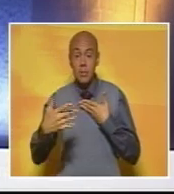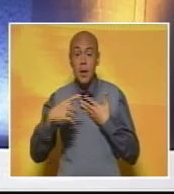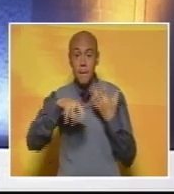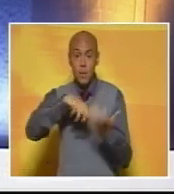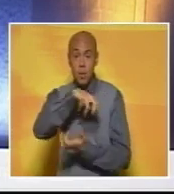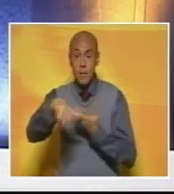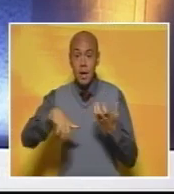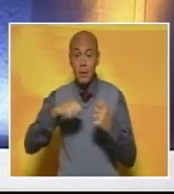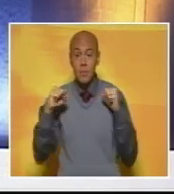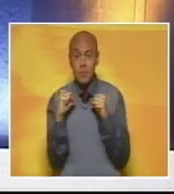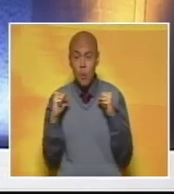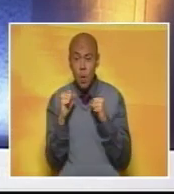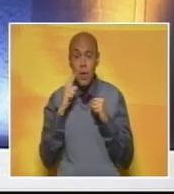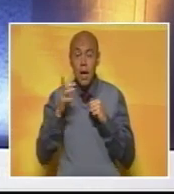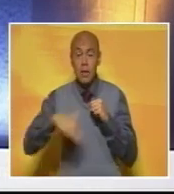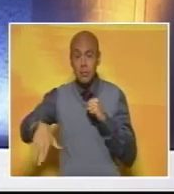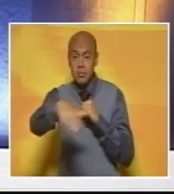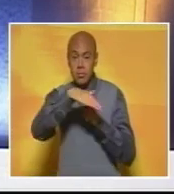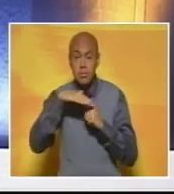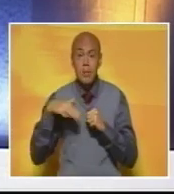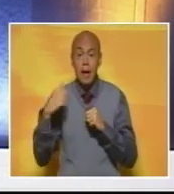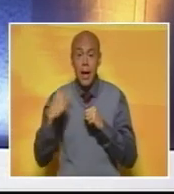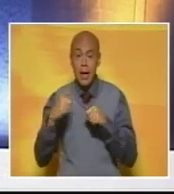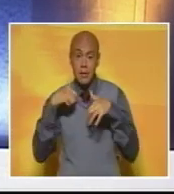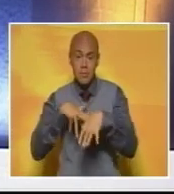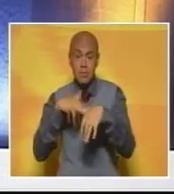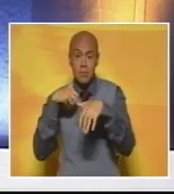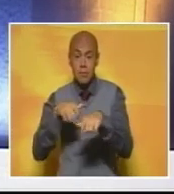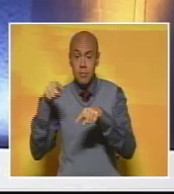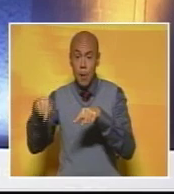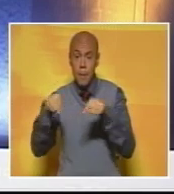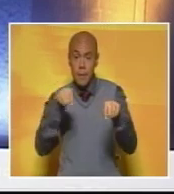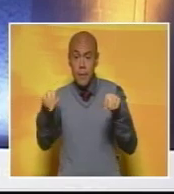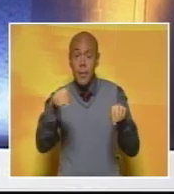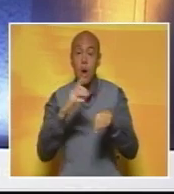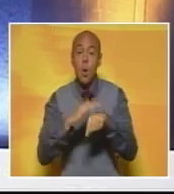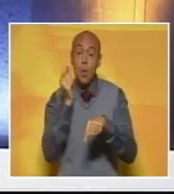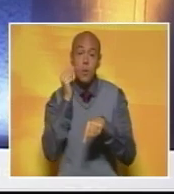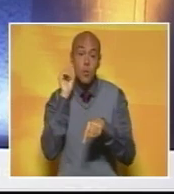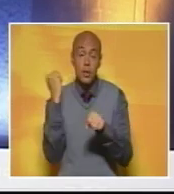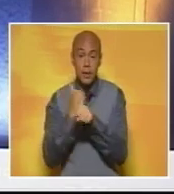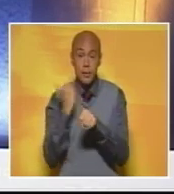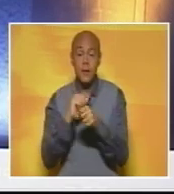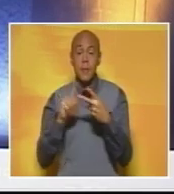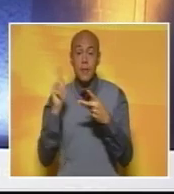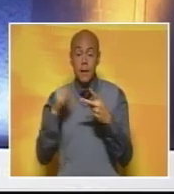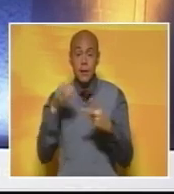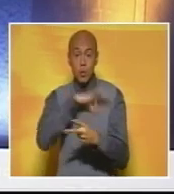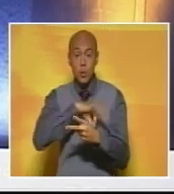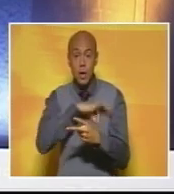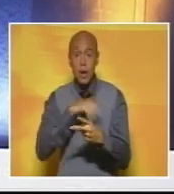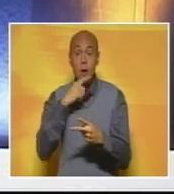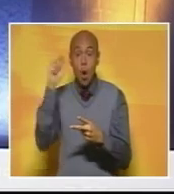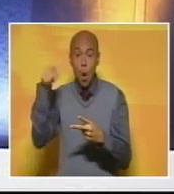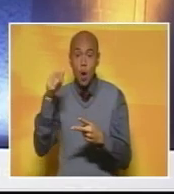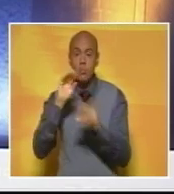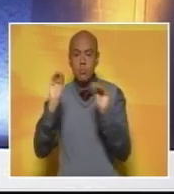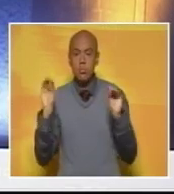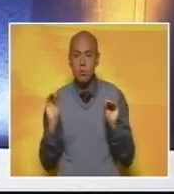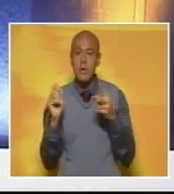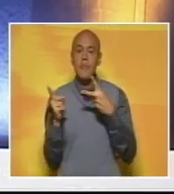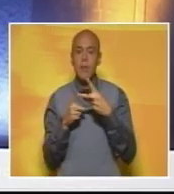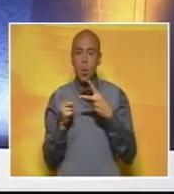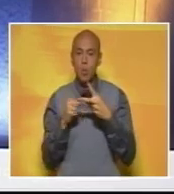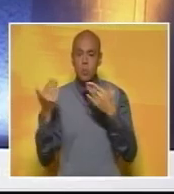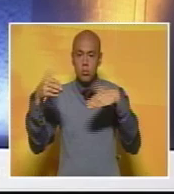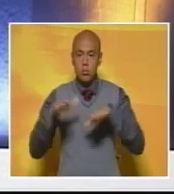por manifestaciones en diferentes puntos de la capital. Esto luego de que los líderes de las centrales obreras y movimientos sociales convocaran para hoy a un segundo paro